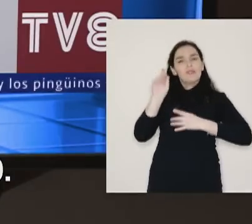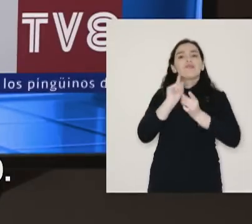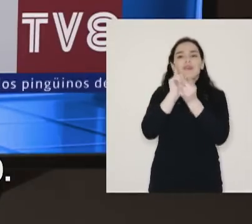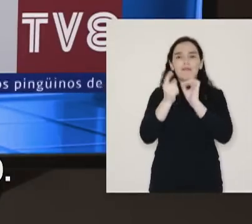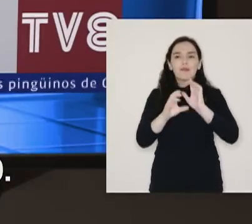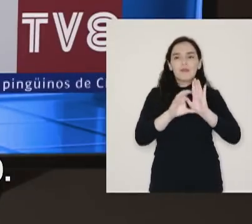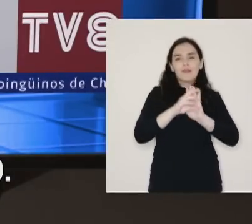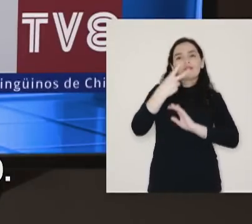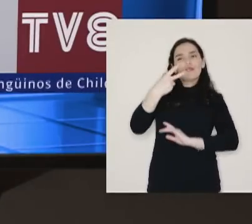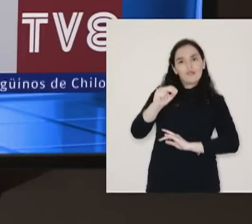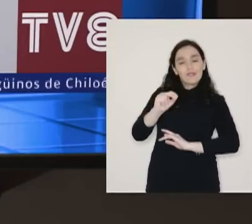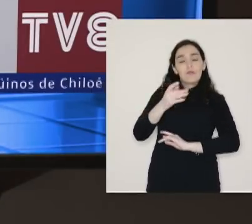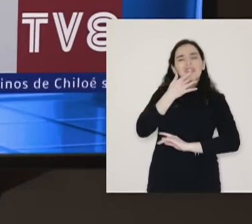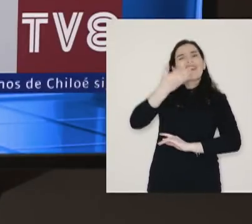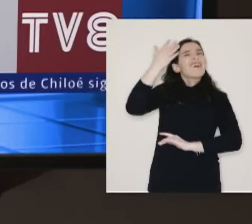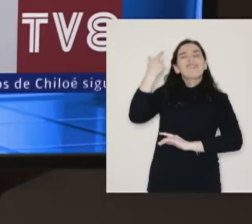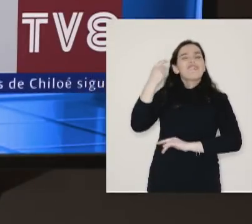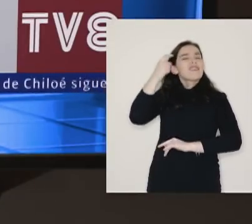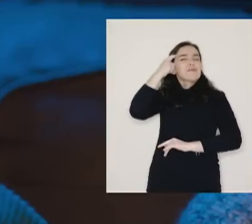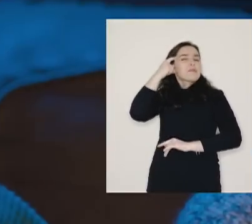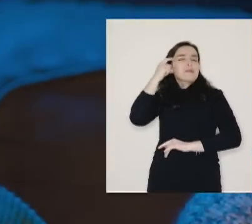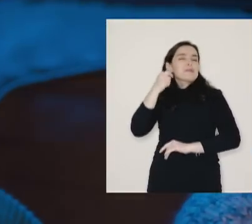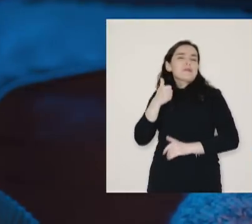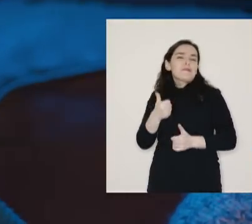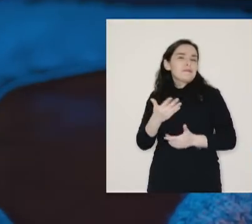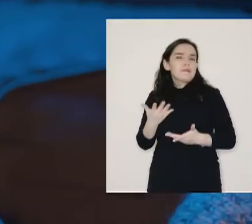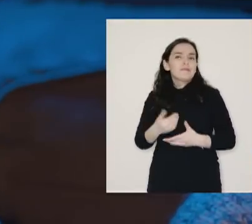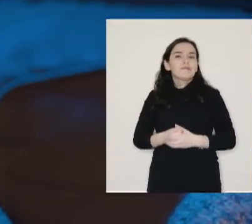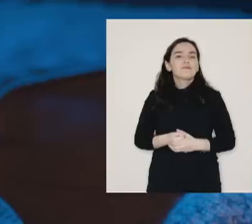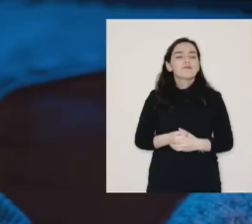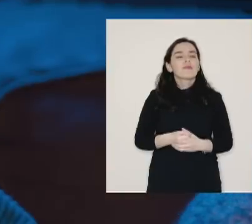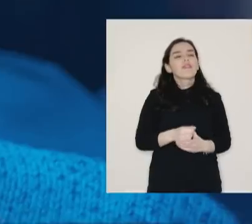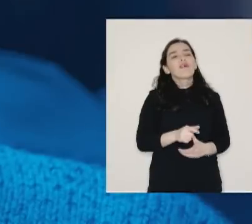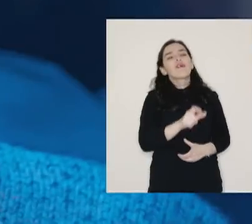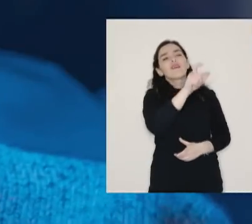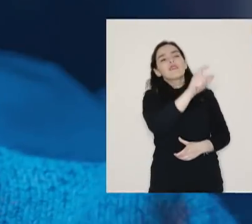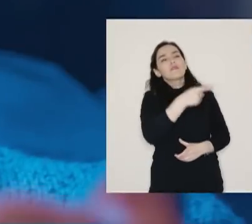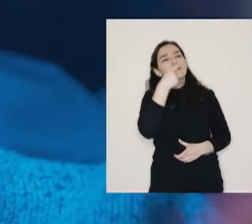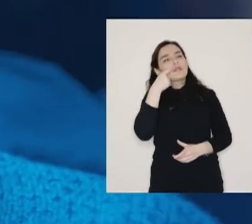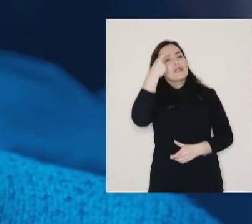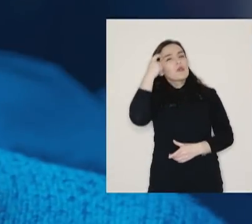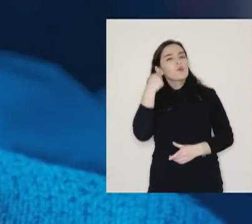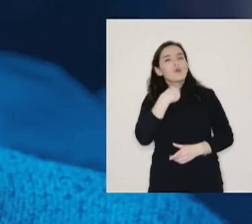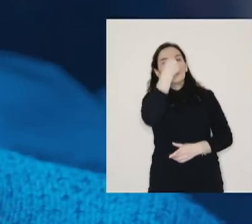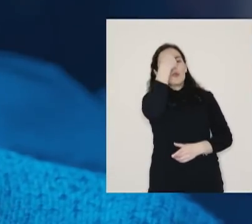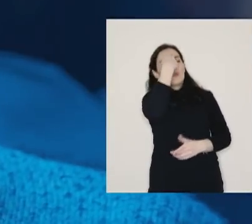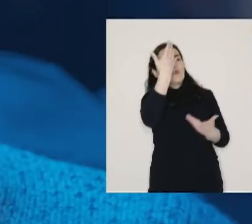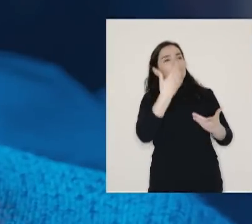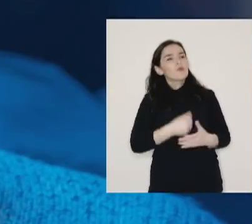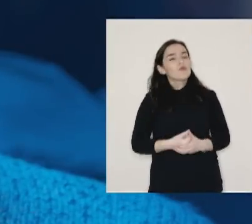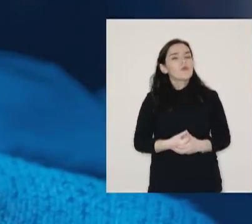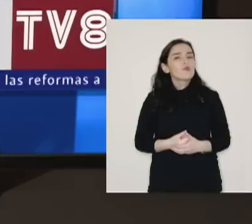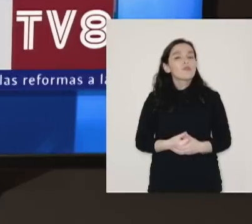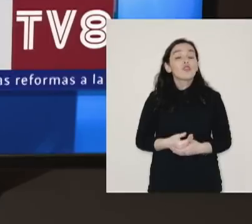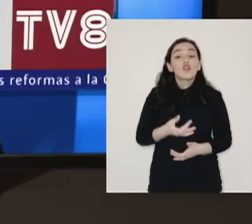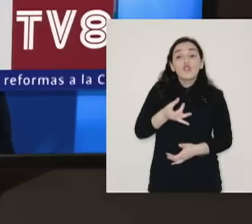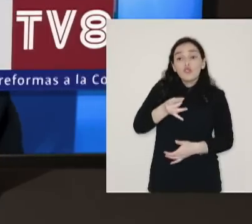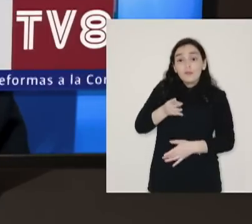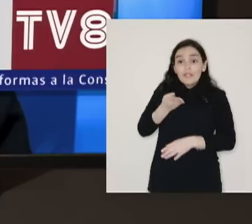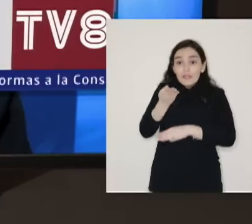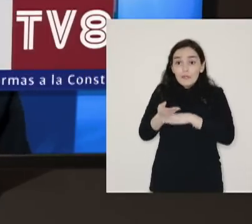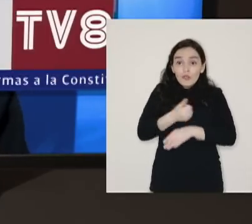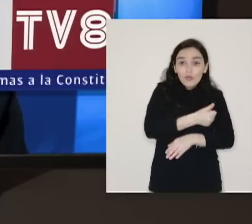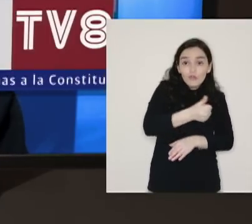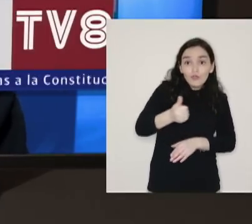cambiamos la constitución del 80. Es que había que pensar bien los planos ahora. Y este gallo cree que uno es tonto. Yo solo les pido a todos